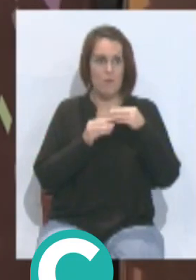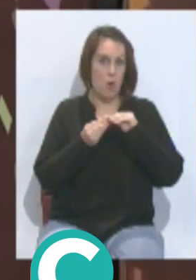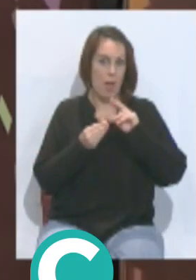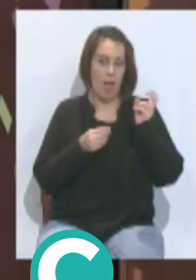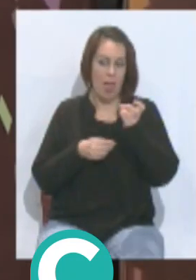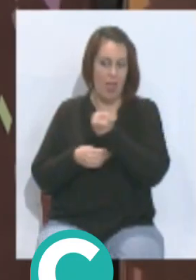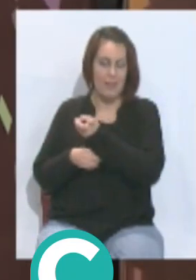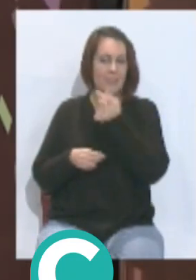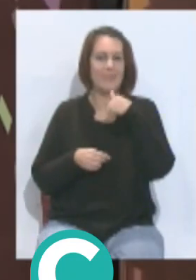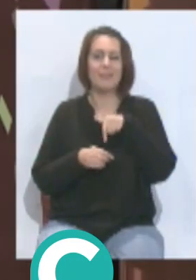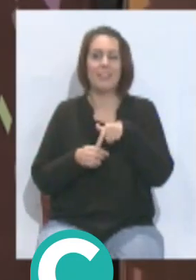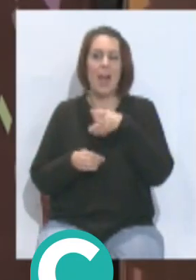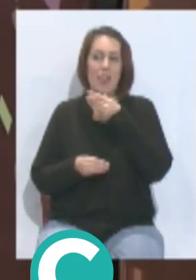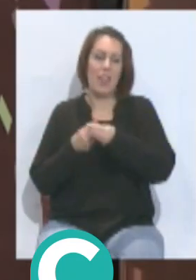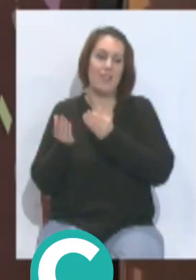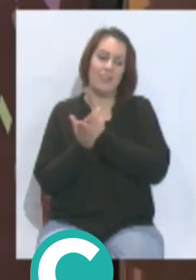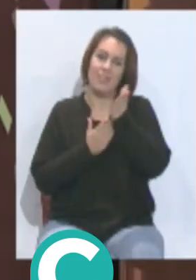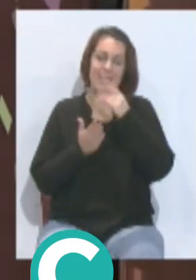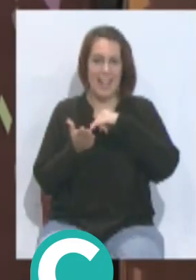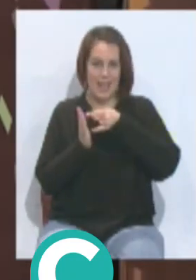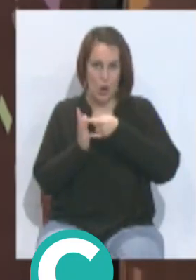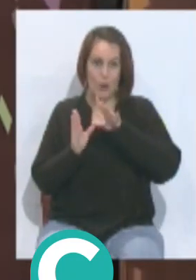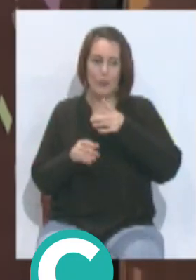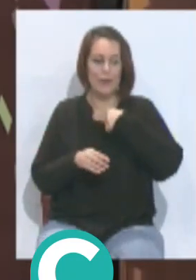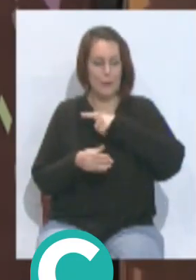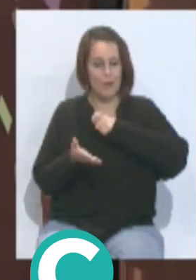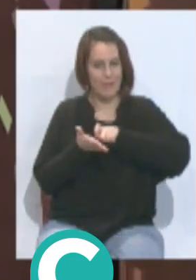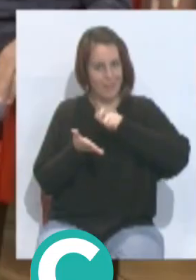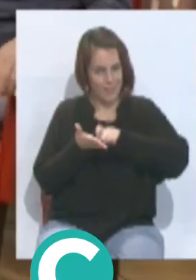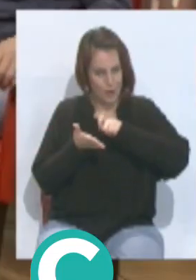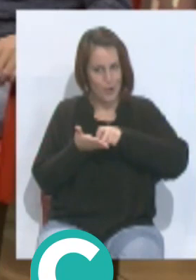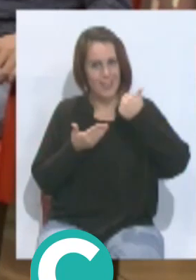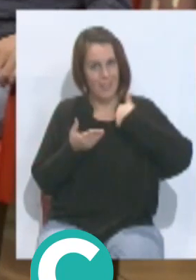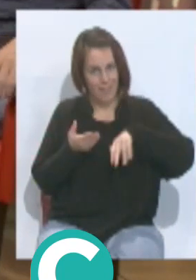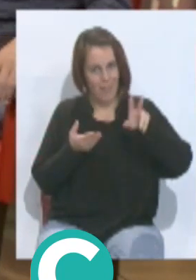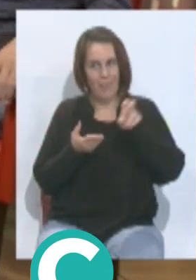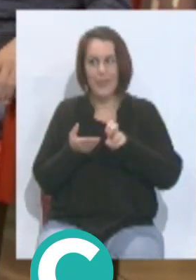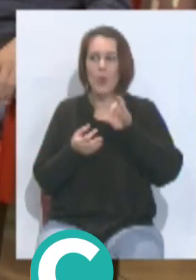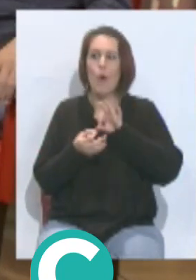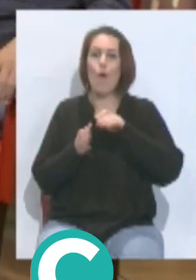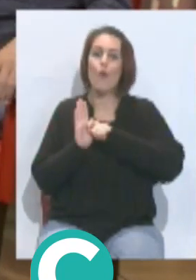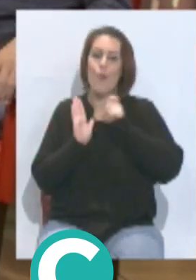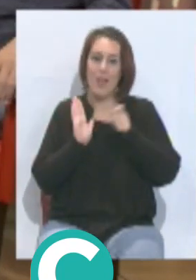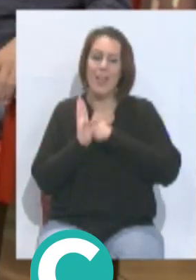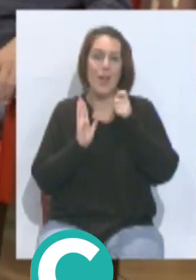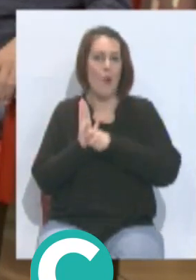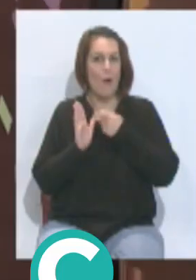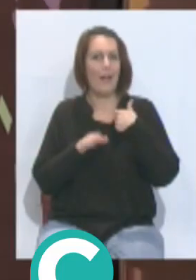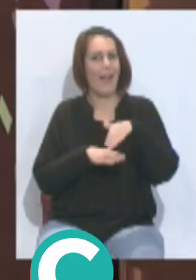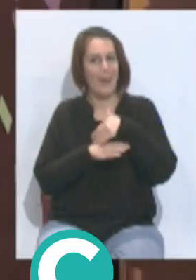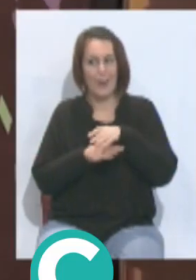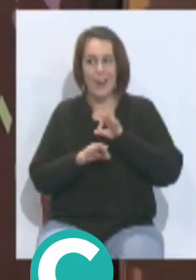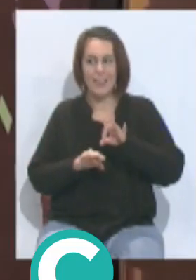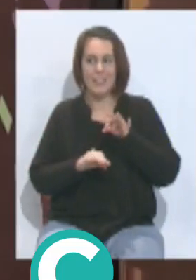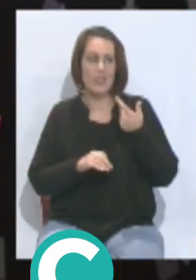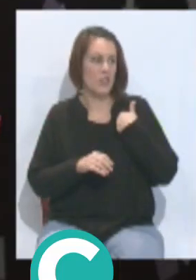hacer por el aspecto técnico, aunque te hemos tenido como escritor, te hemos tenido como romancero, como callejero que eres. Me meto en